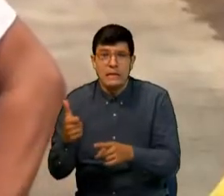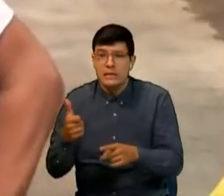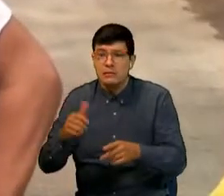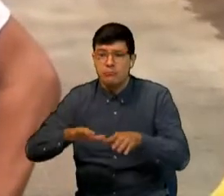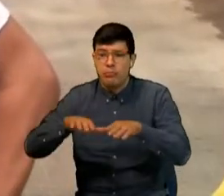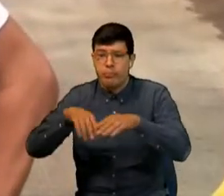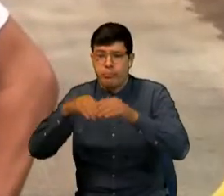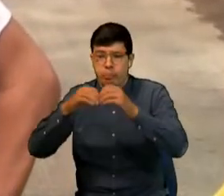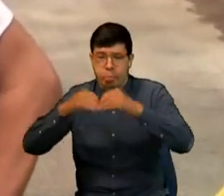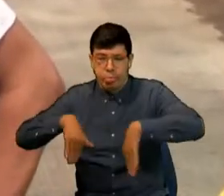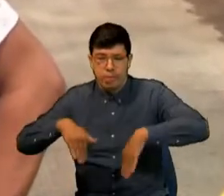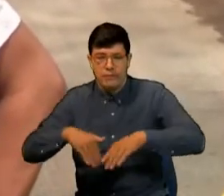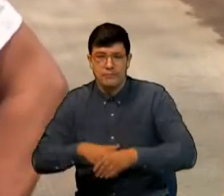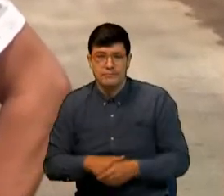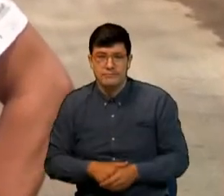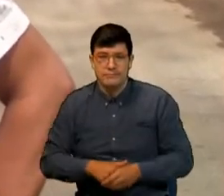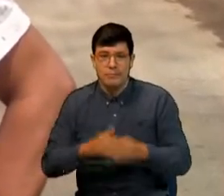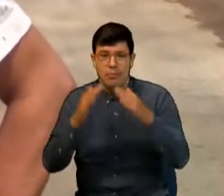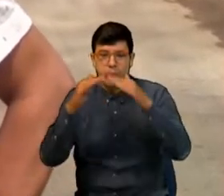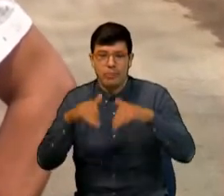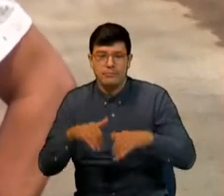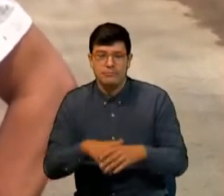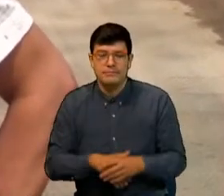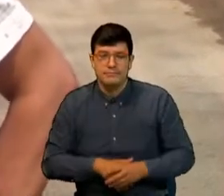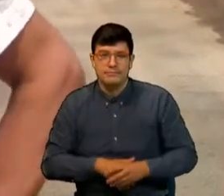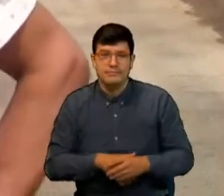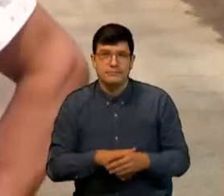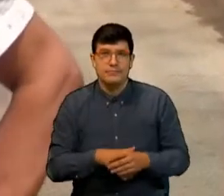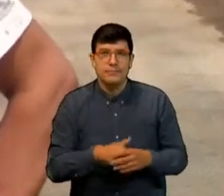encontramos frente a un problema grave, ¿sí?, que es